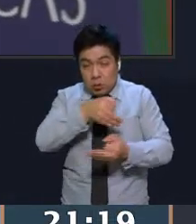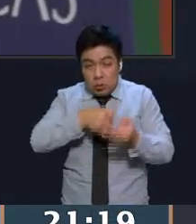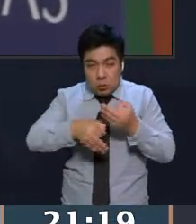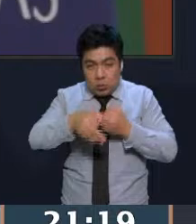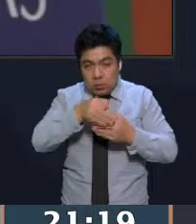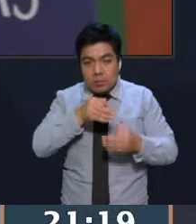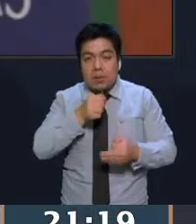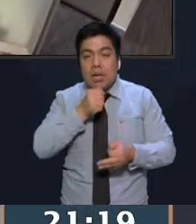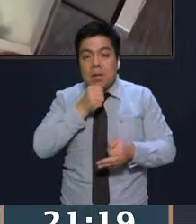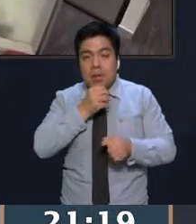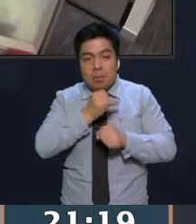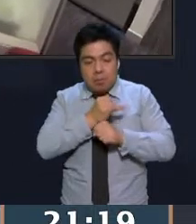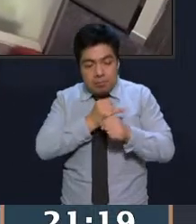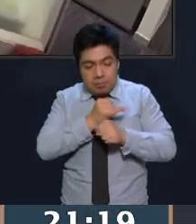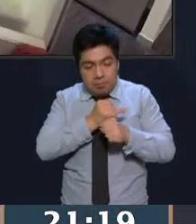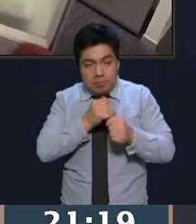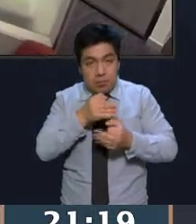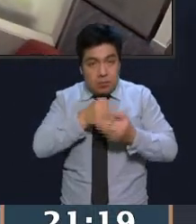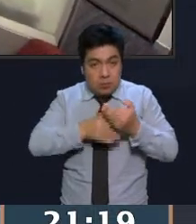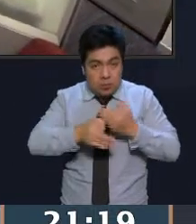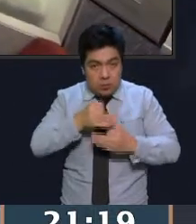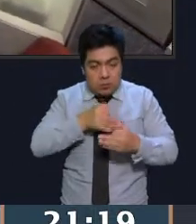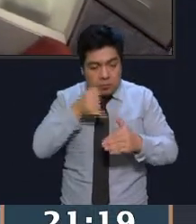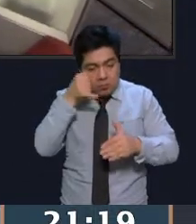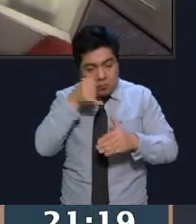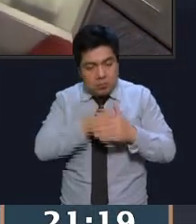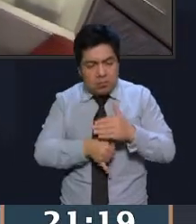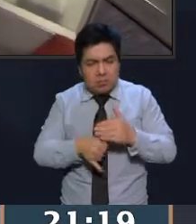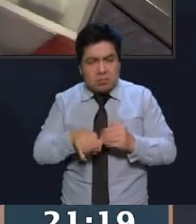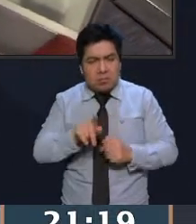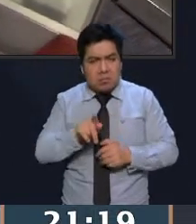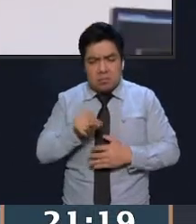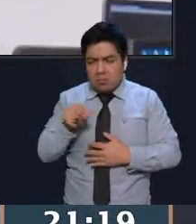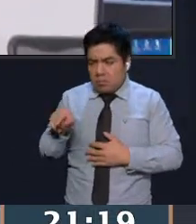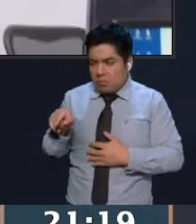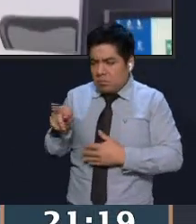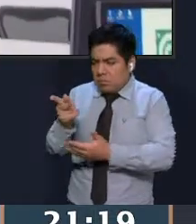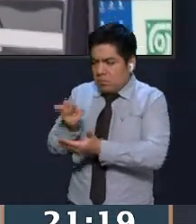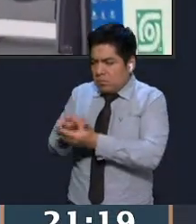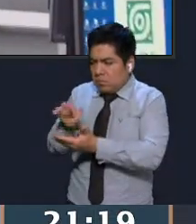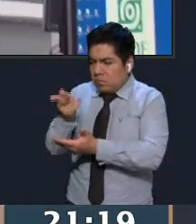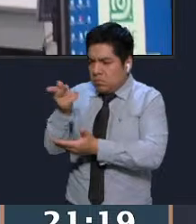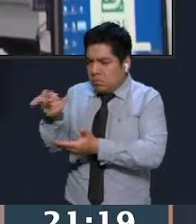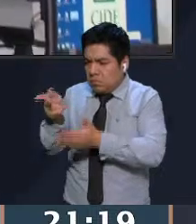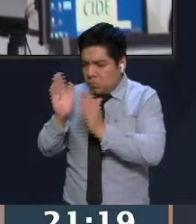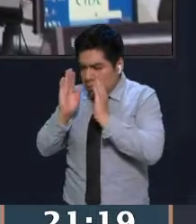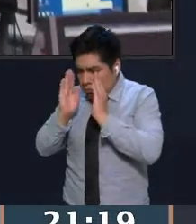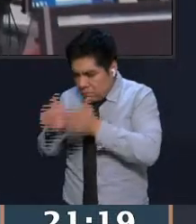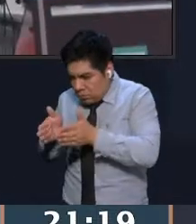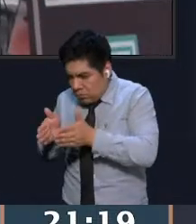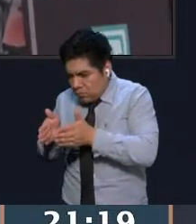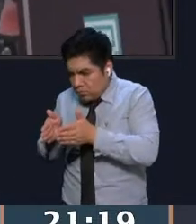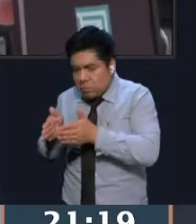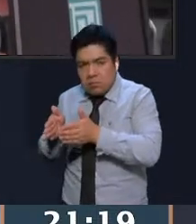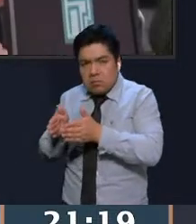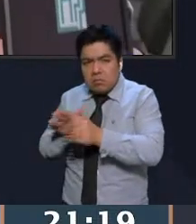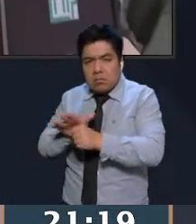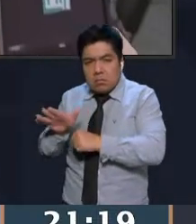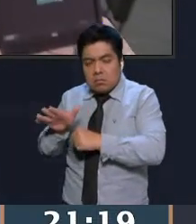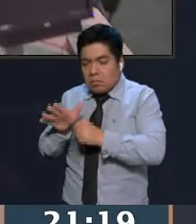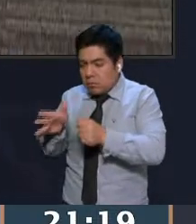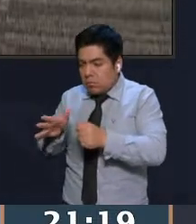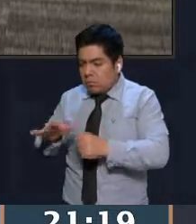de los periodistas investigadores. Y aquí este diplomado se enfoca únicamente en la función